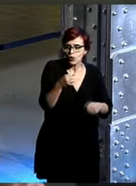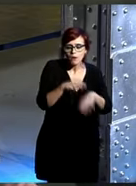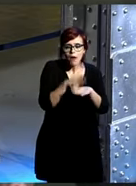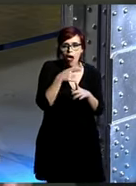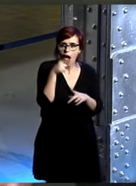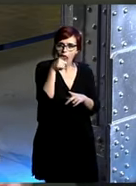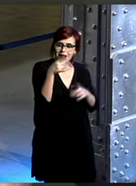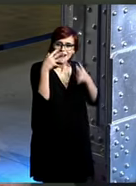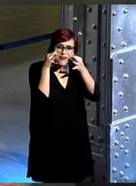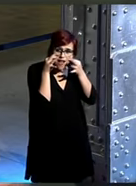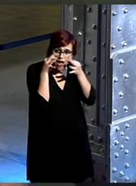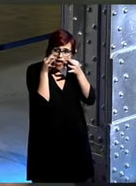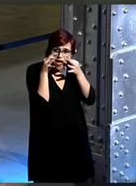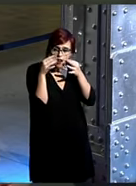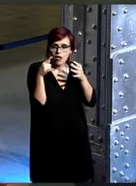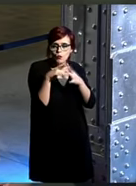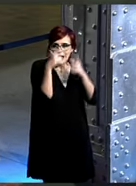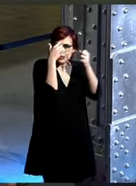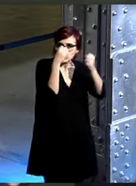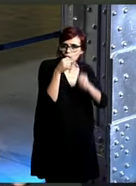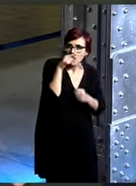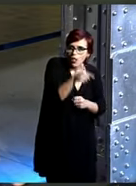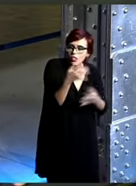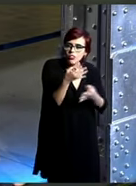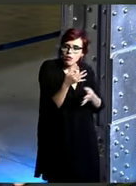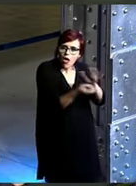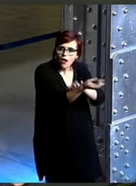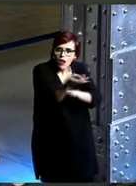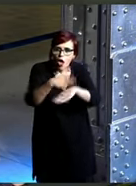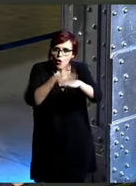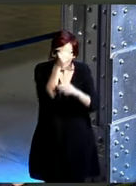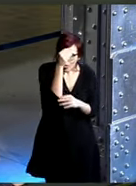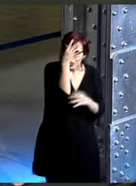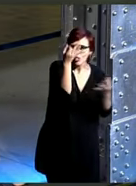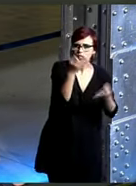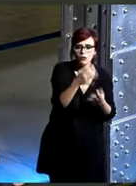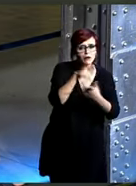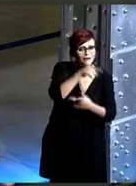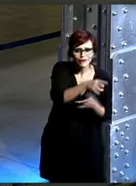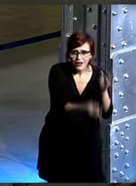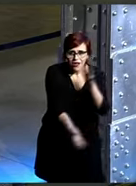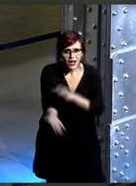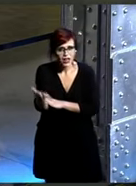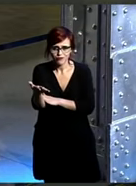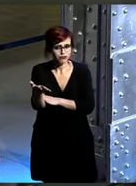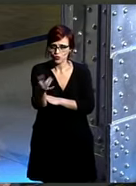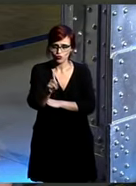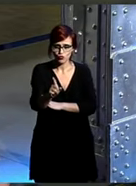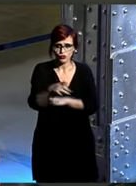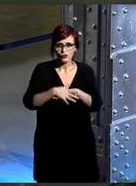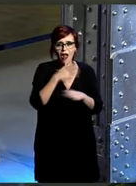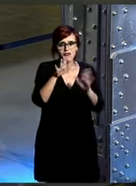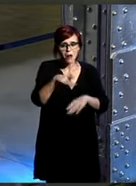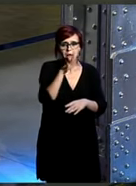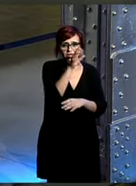generar conocimiento, la institución por antonomasia, esté precisamente creando lo contrario, esté creando repulsa hacia la creación